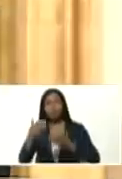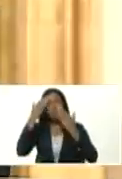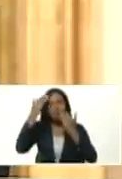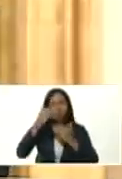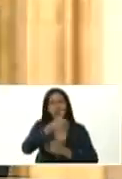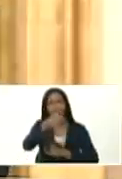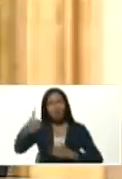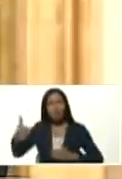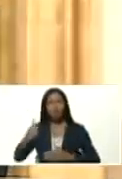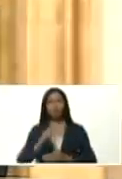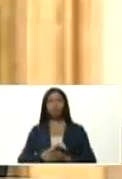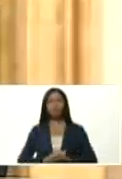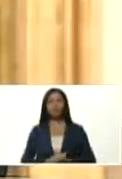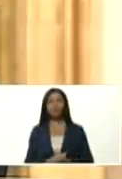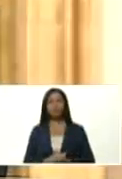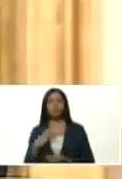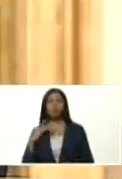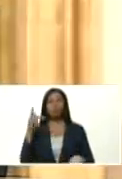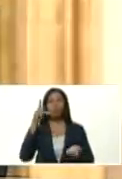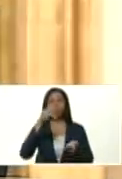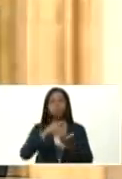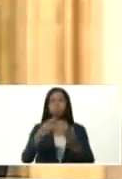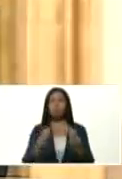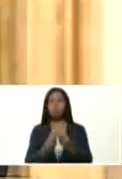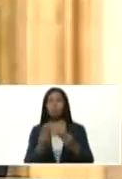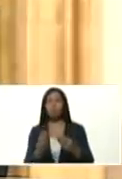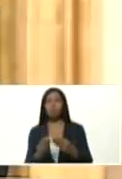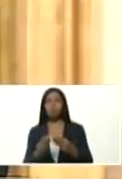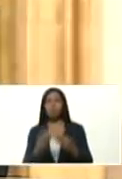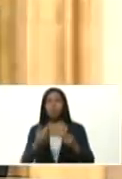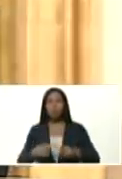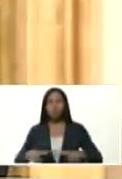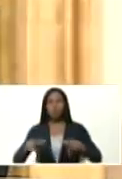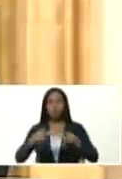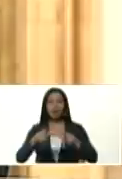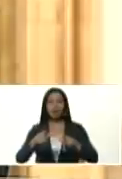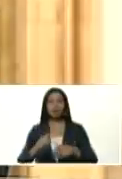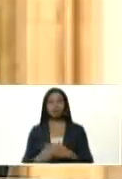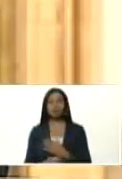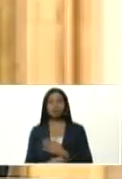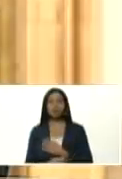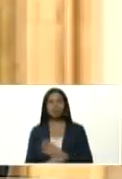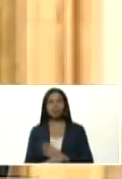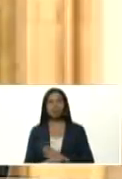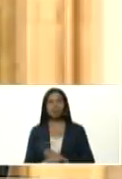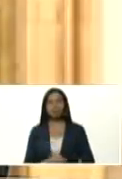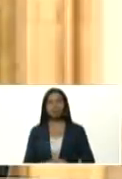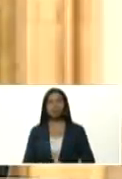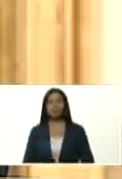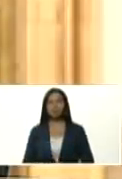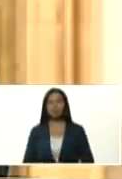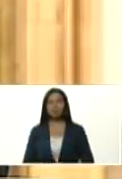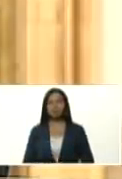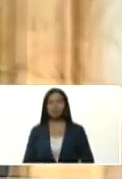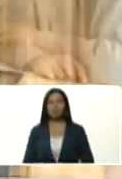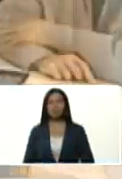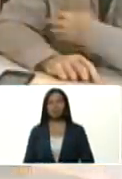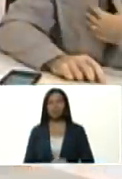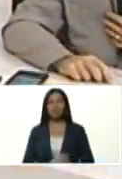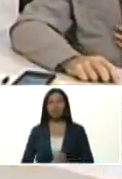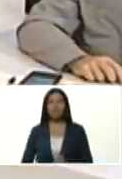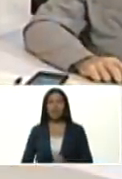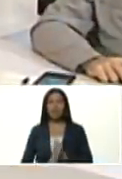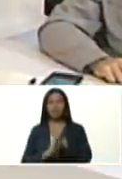todos. Estoy aquí en uno de los pasillos que dirige